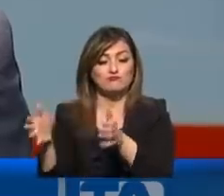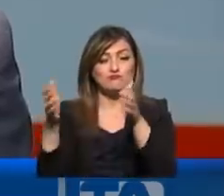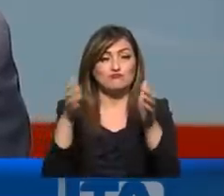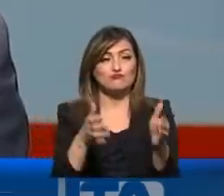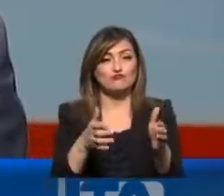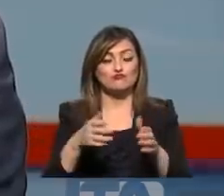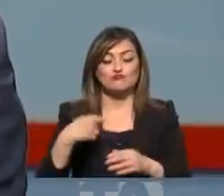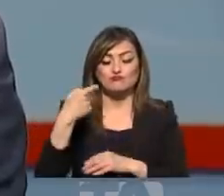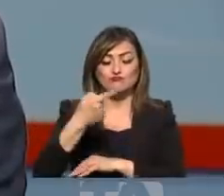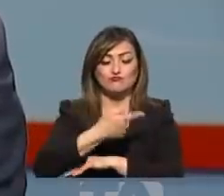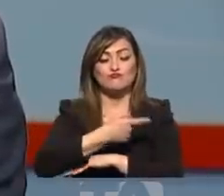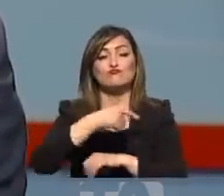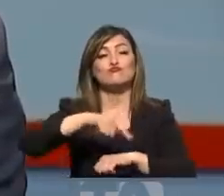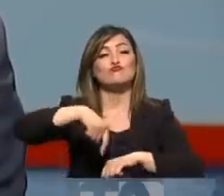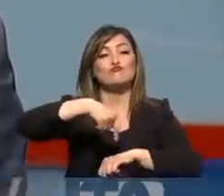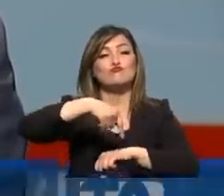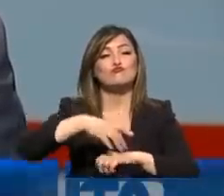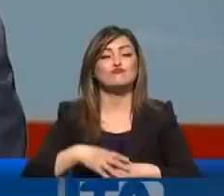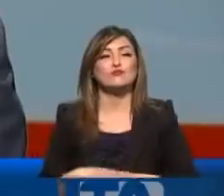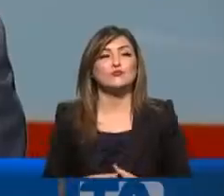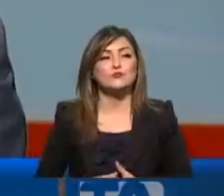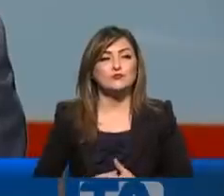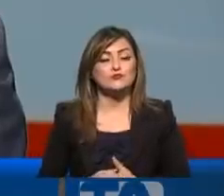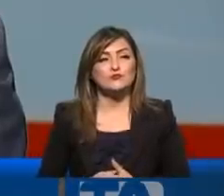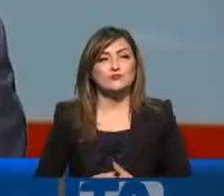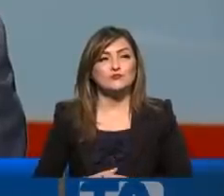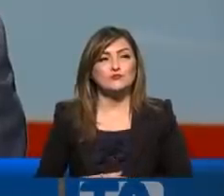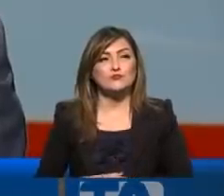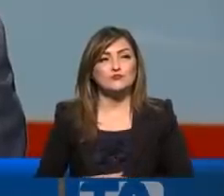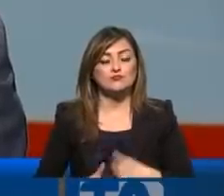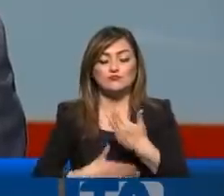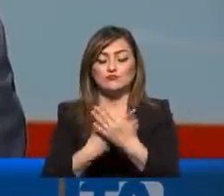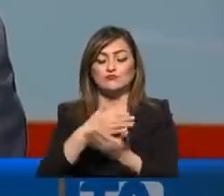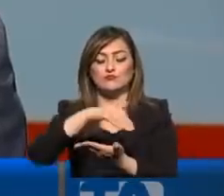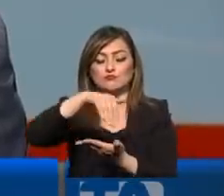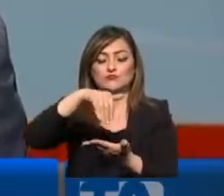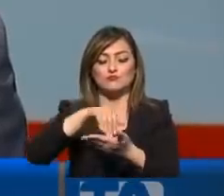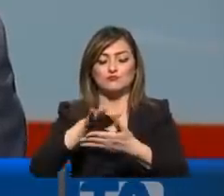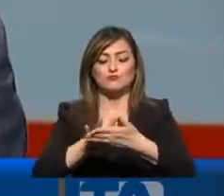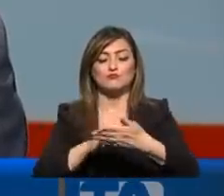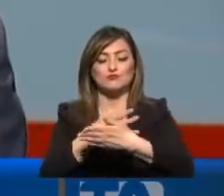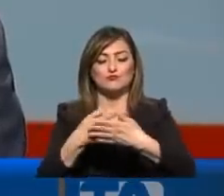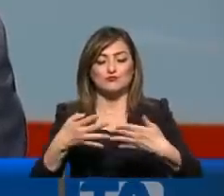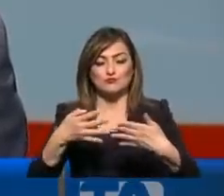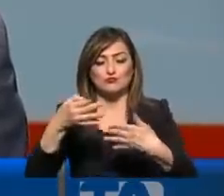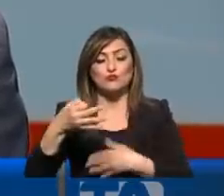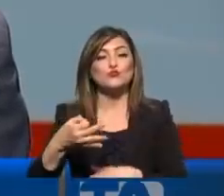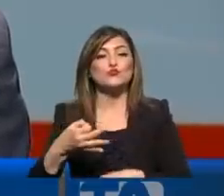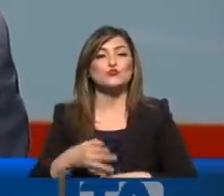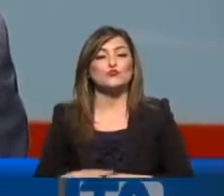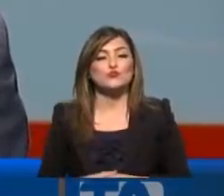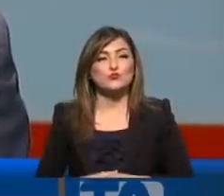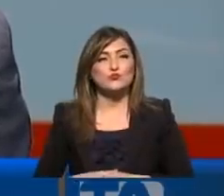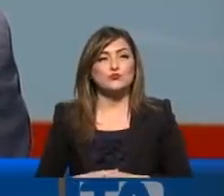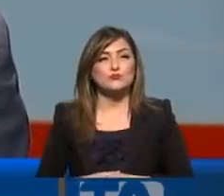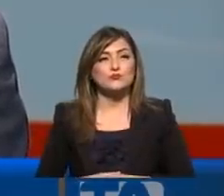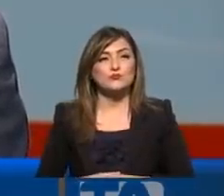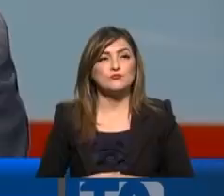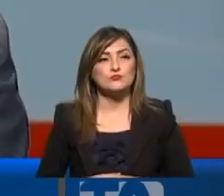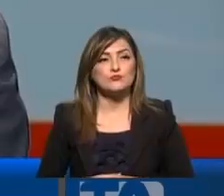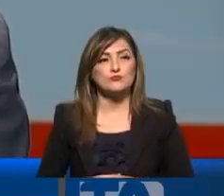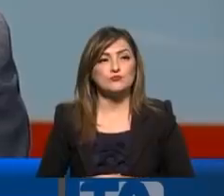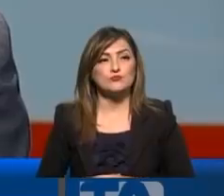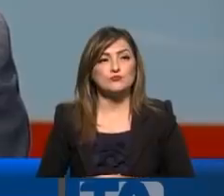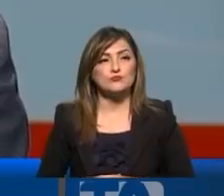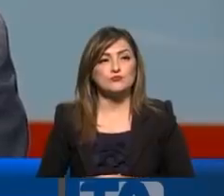en las próximas horas haga una propuesta en firme de los cronogramas que pueden cumplir. Se ha hablado ya